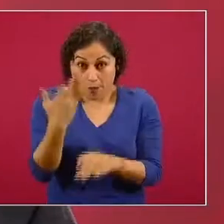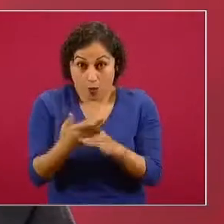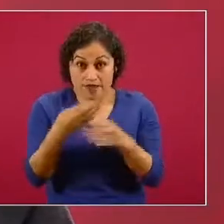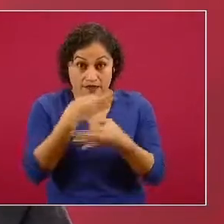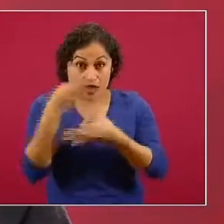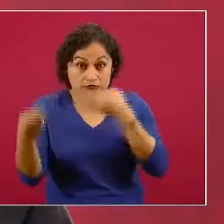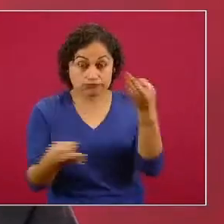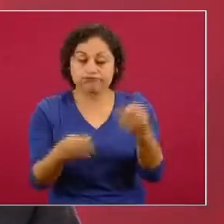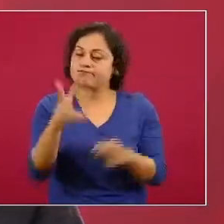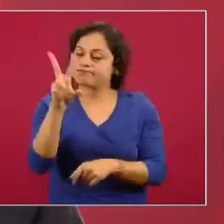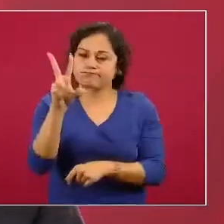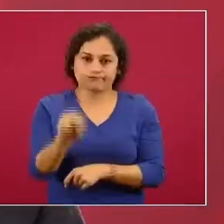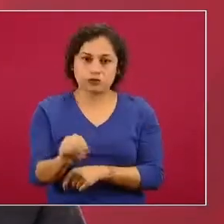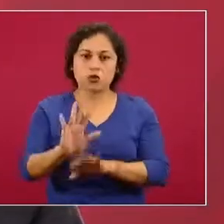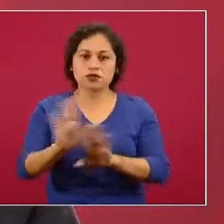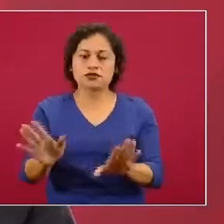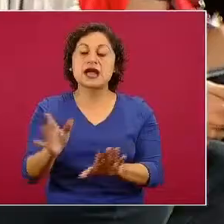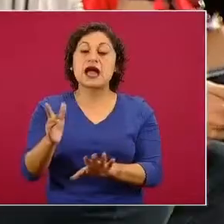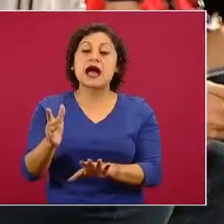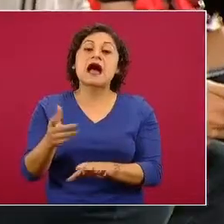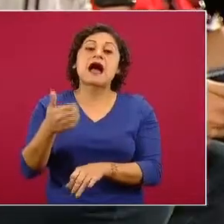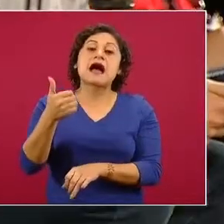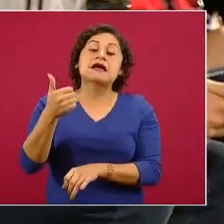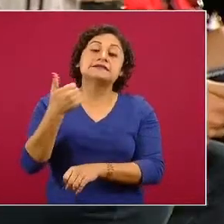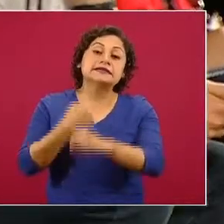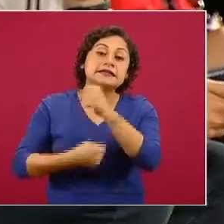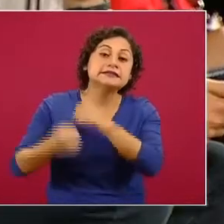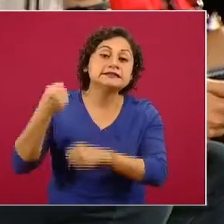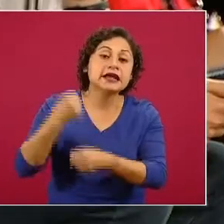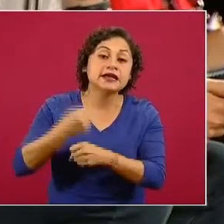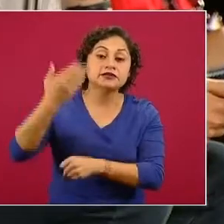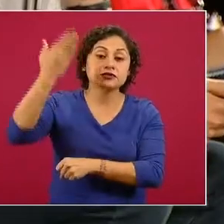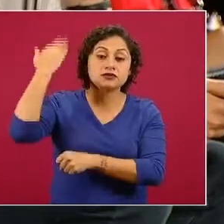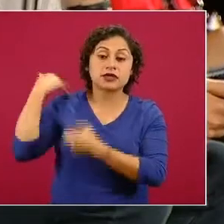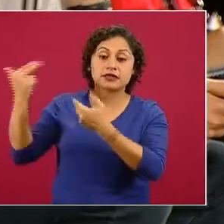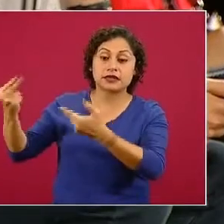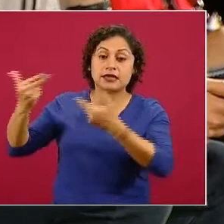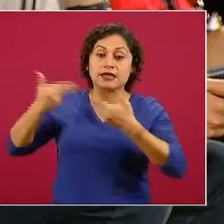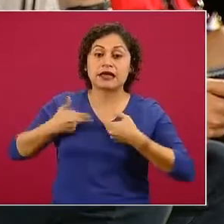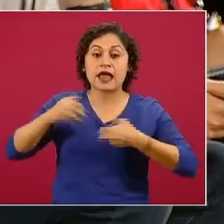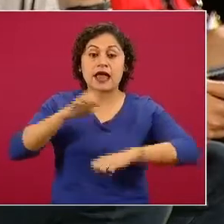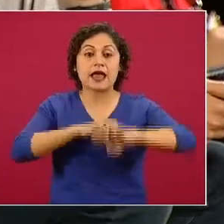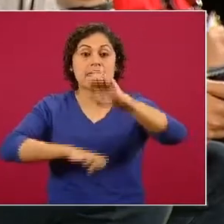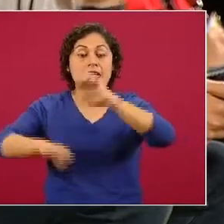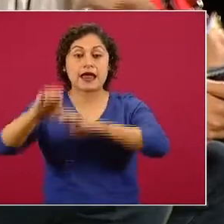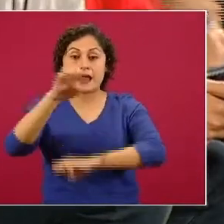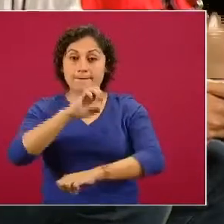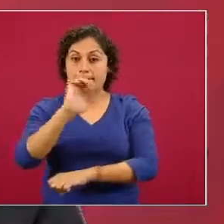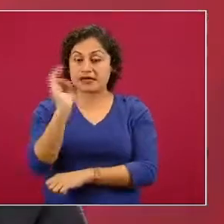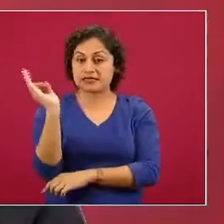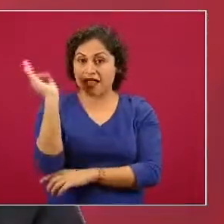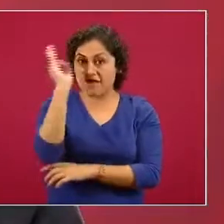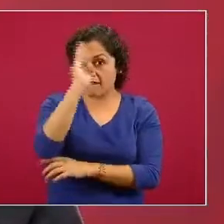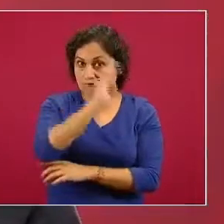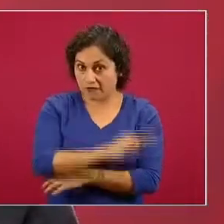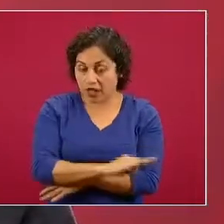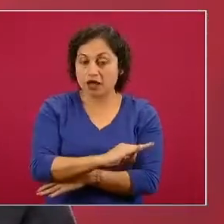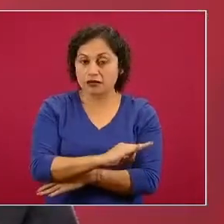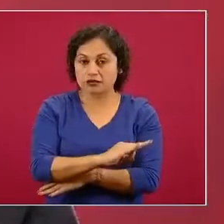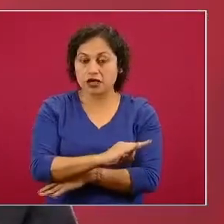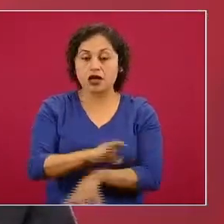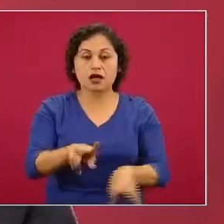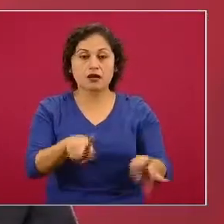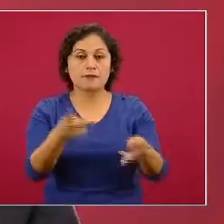del sexenio pasado heredamos grandes vicios, compañías fantasmas casi se puede decir, que